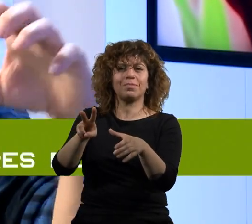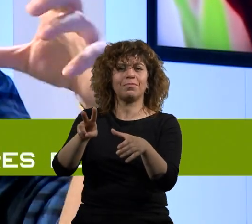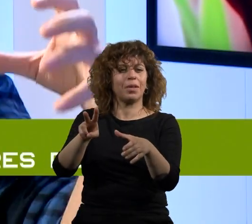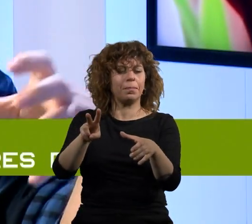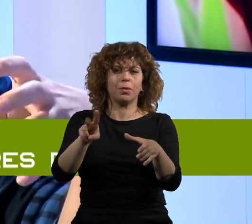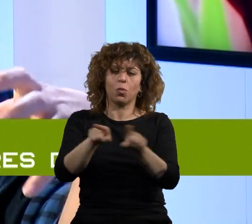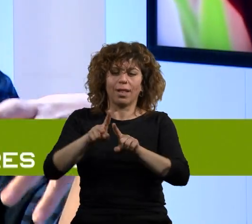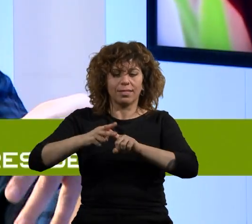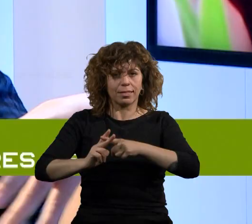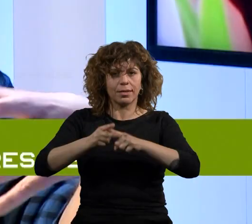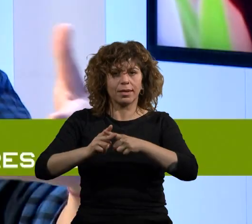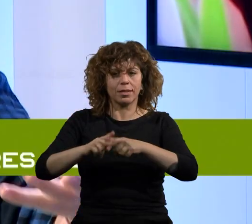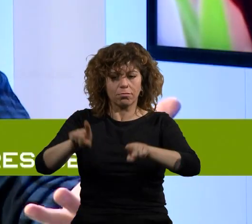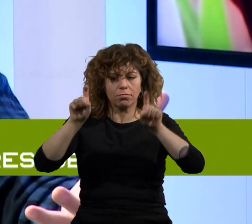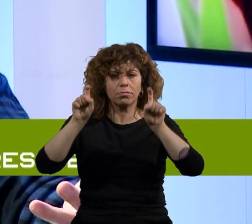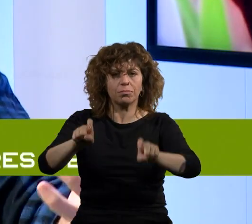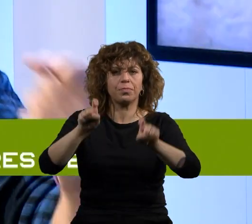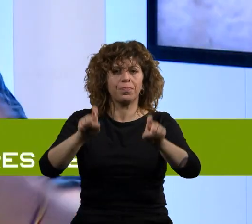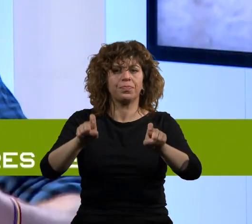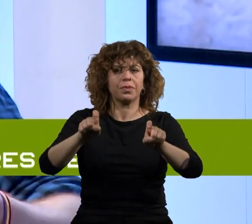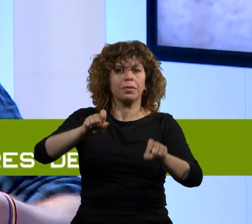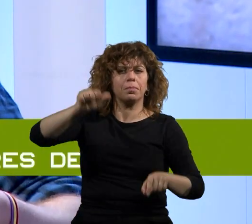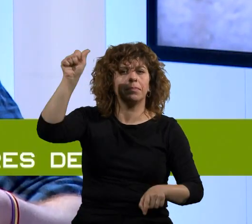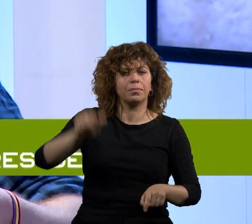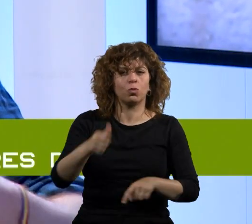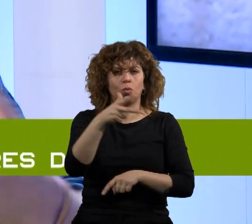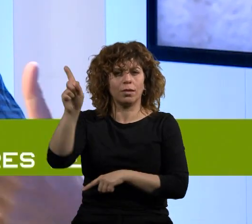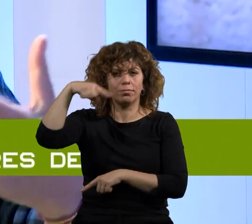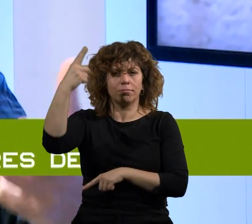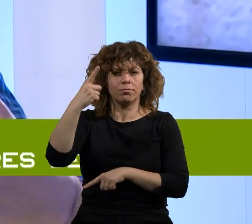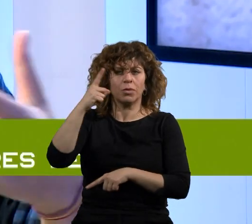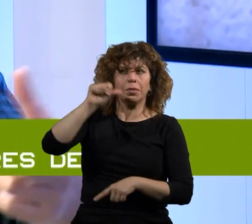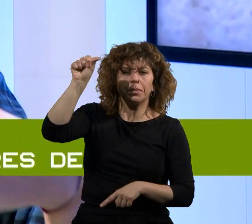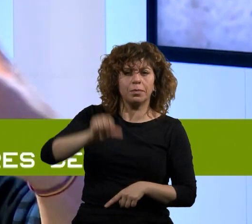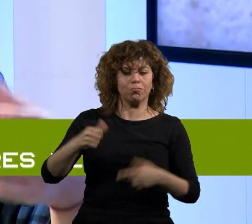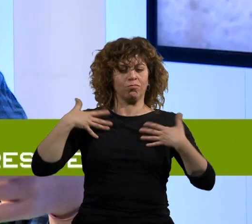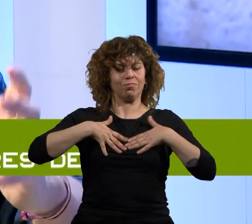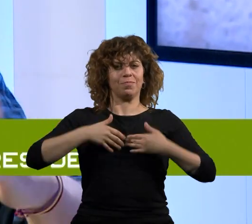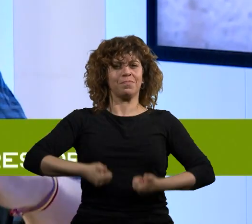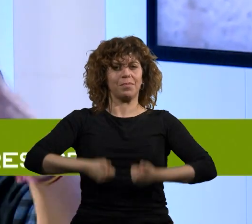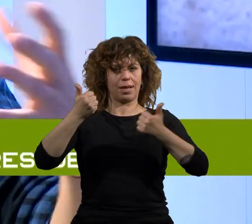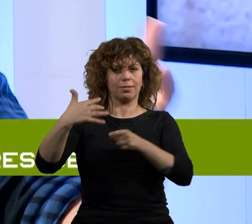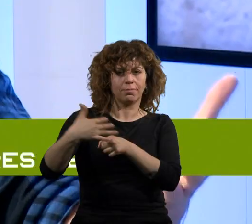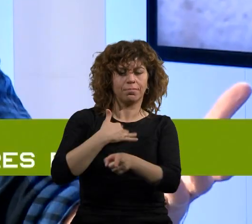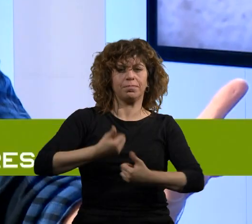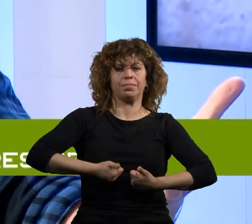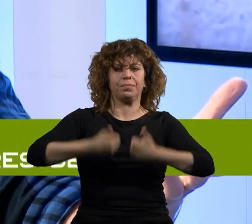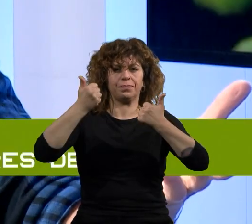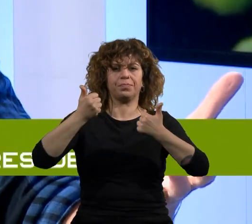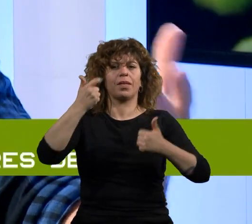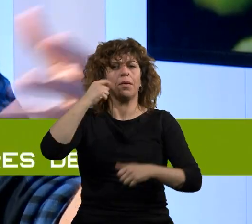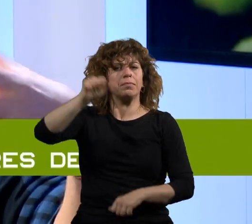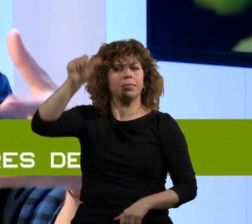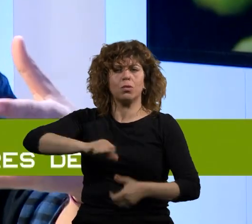manera, metiendo con el formato audiovisual, yo creo que llega mucho más, ¿no? Y por eso era la idea de no ponemos la